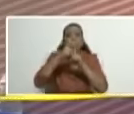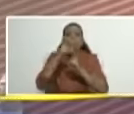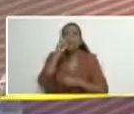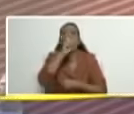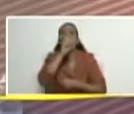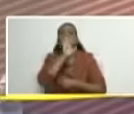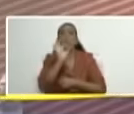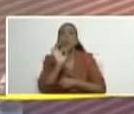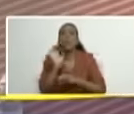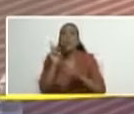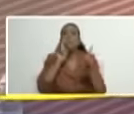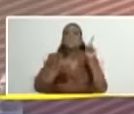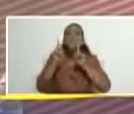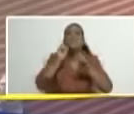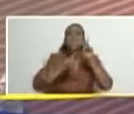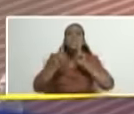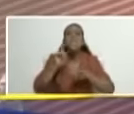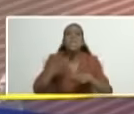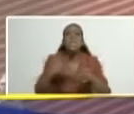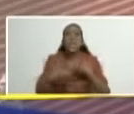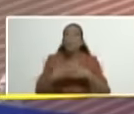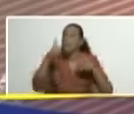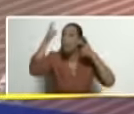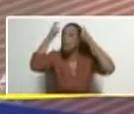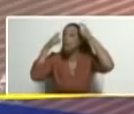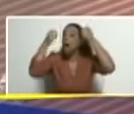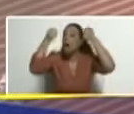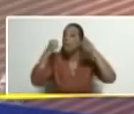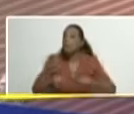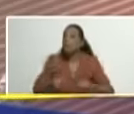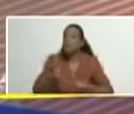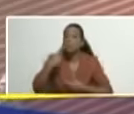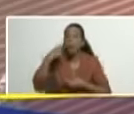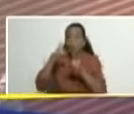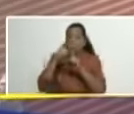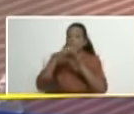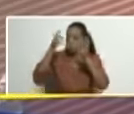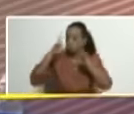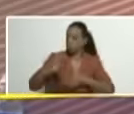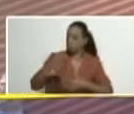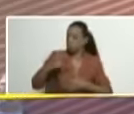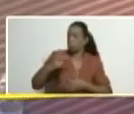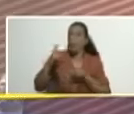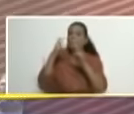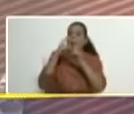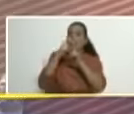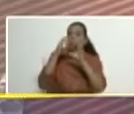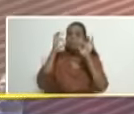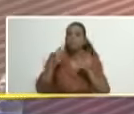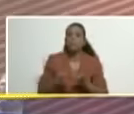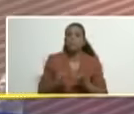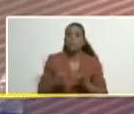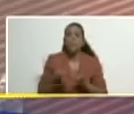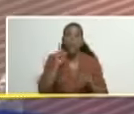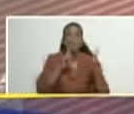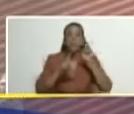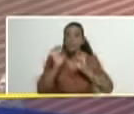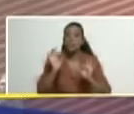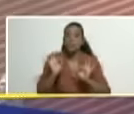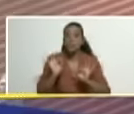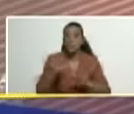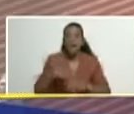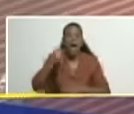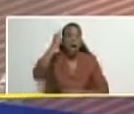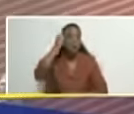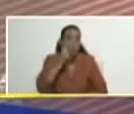en Bolívar, en Chávez, que es mucho decir, en Antonio José de Sucre. Somos